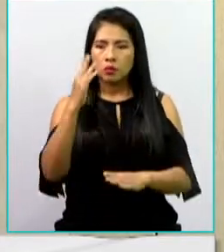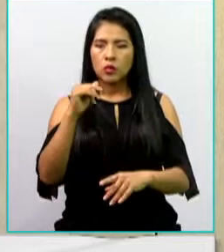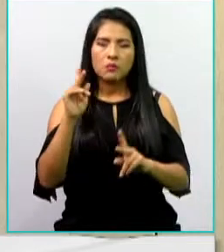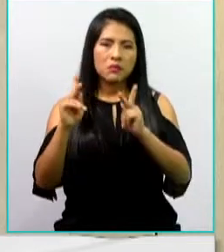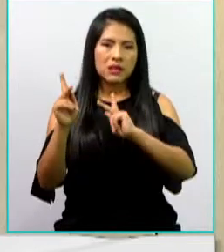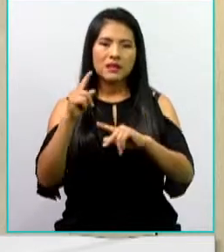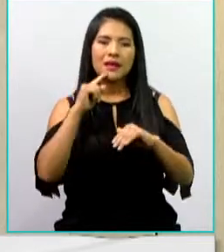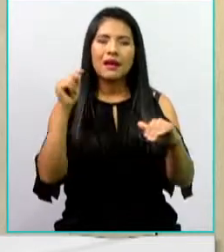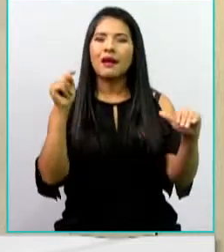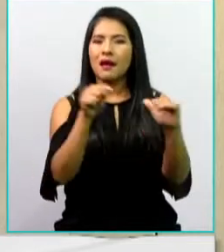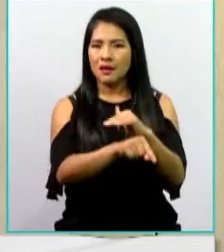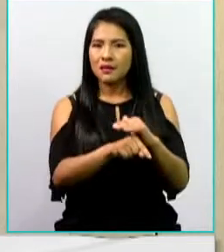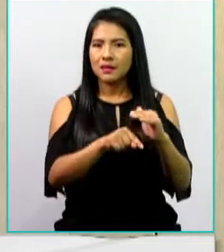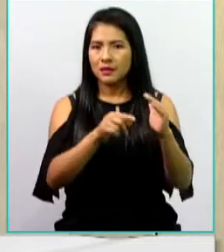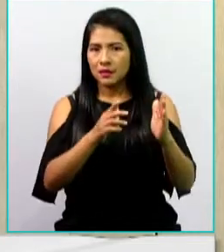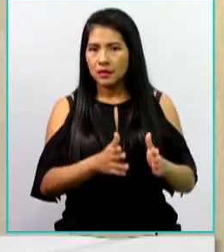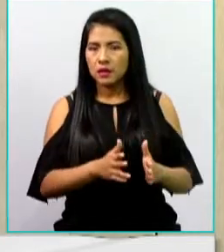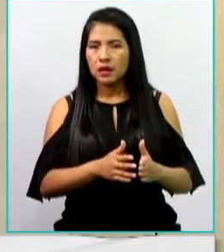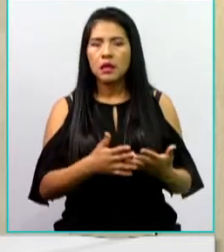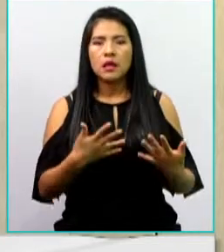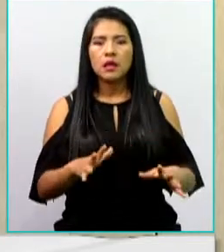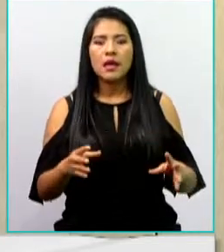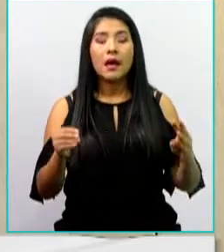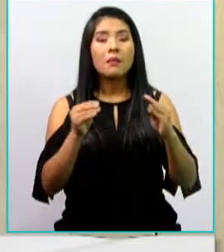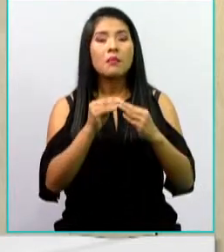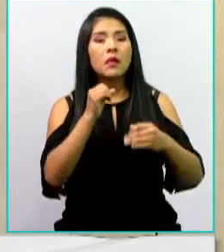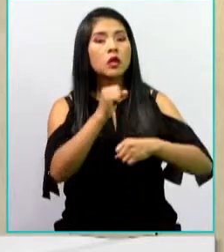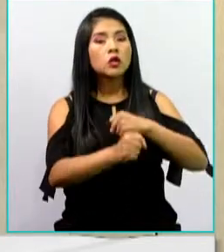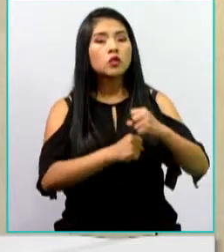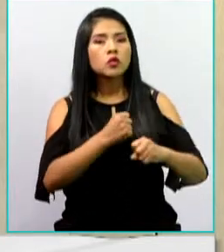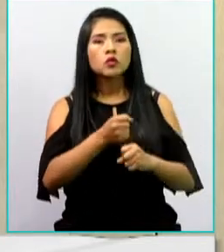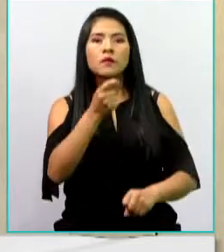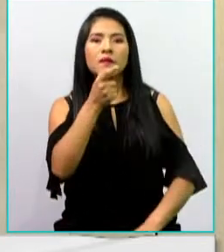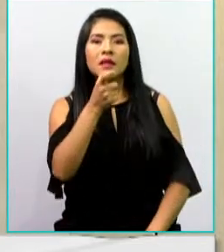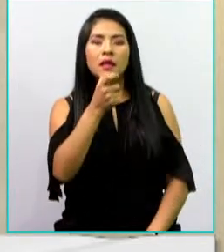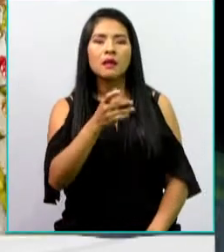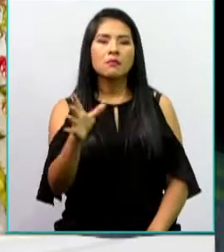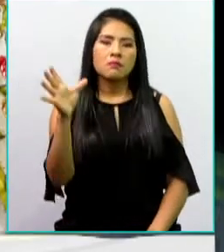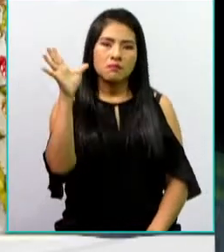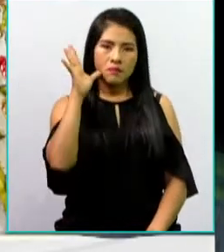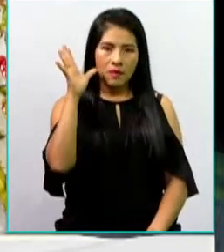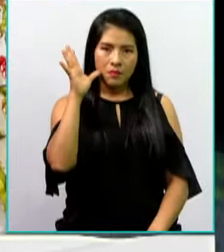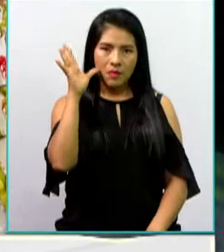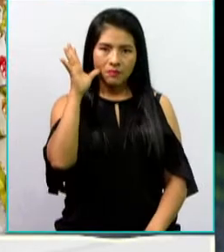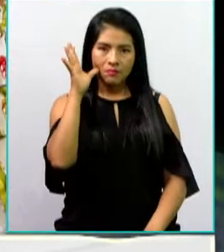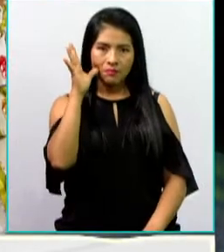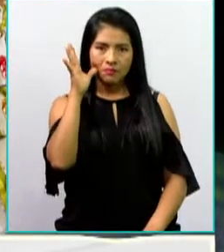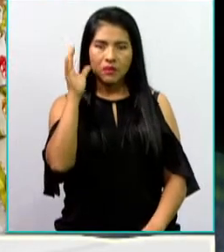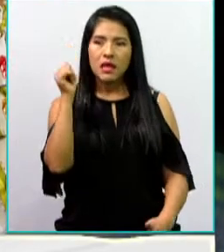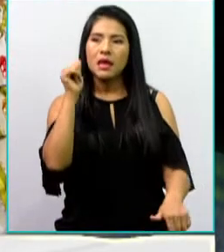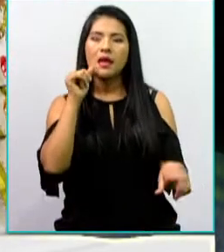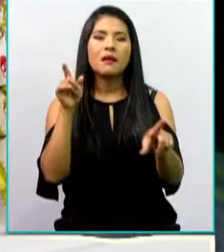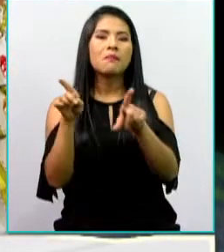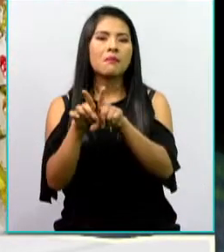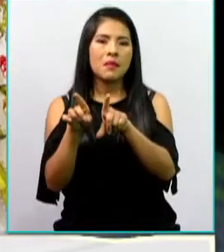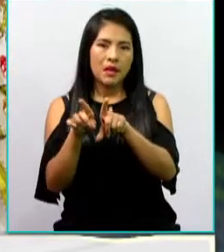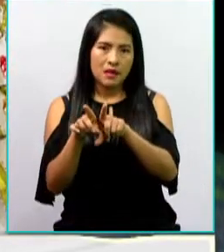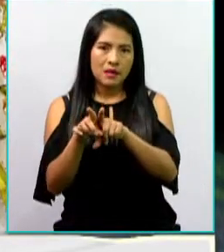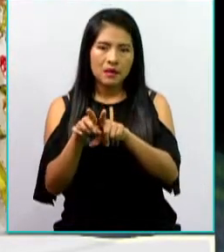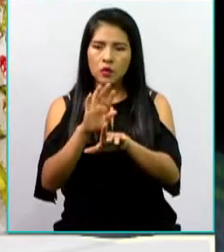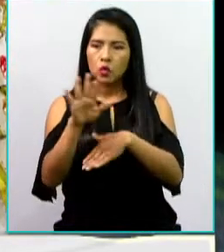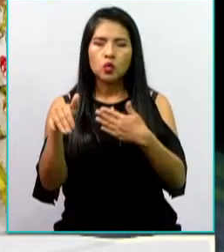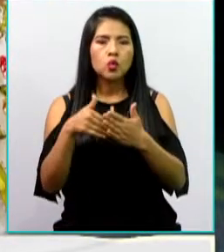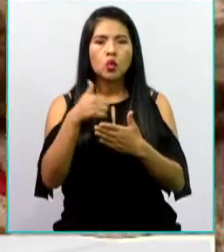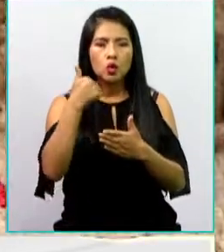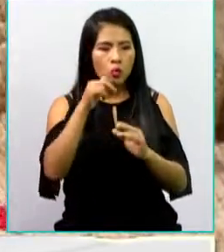asesinadas, y ¿quién sufre más? Las mamás, las hermanas lloran más, hasta nosotras